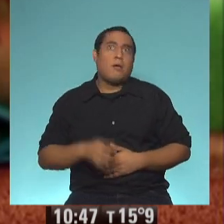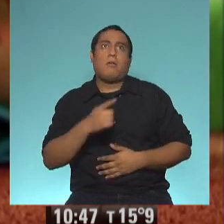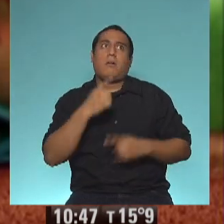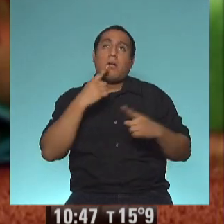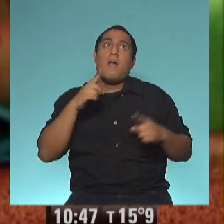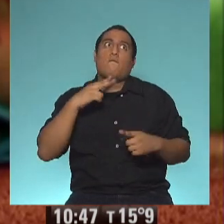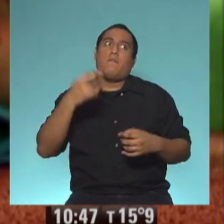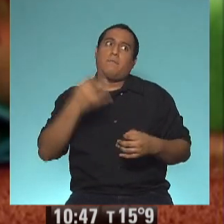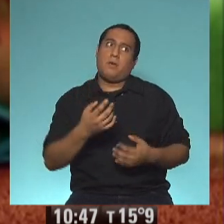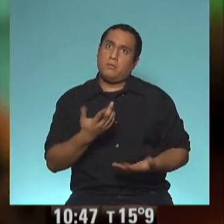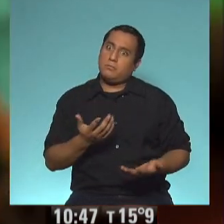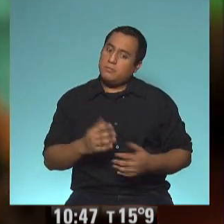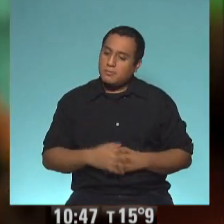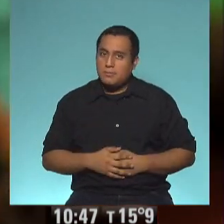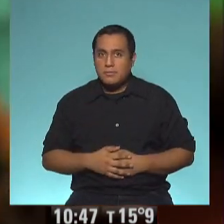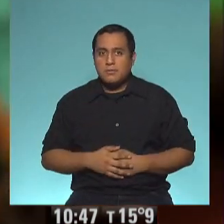un poco